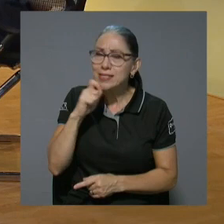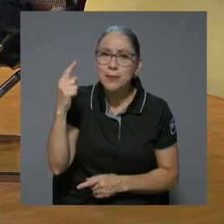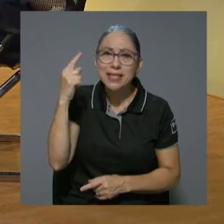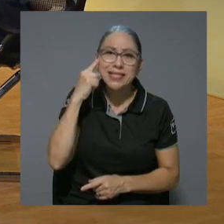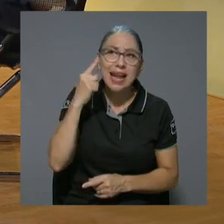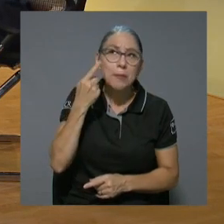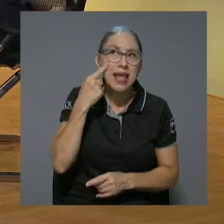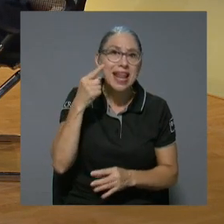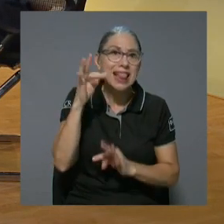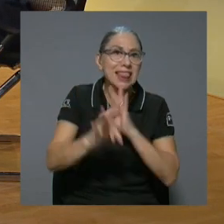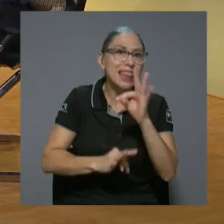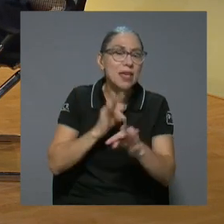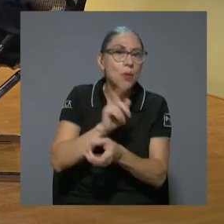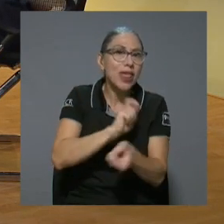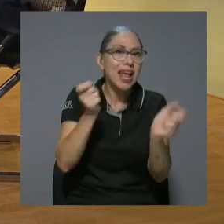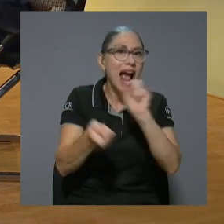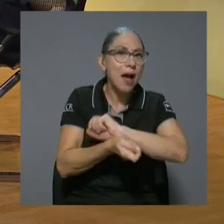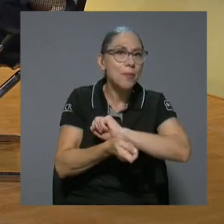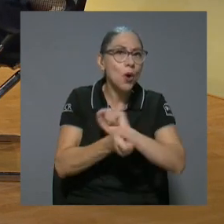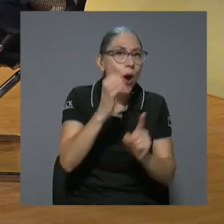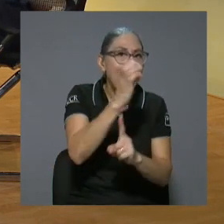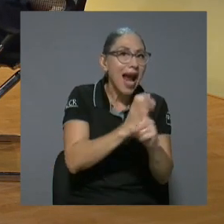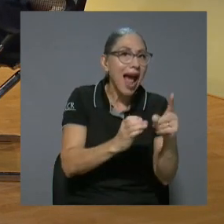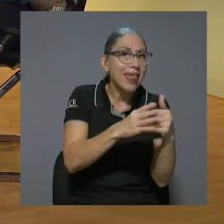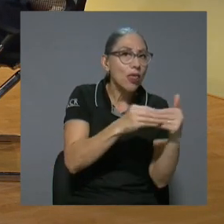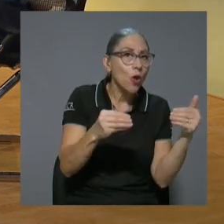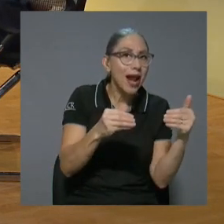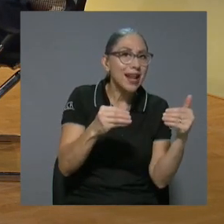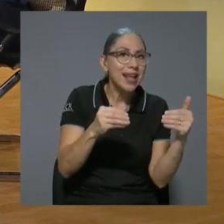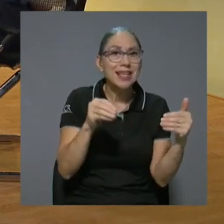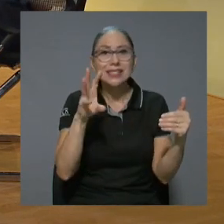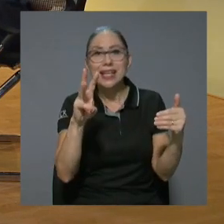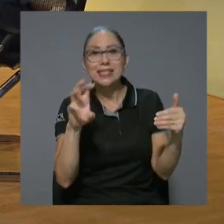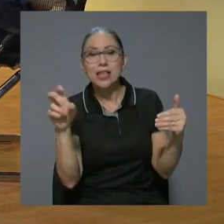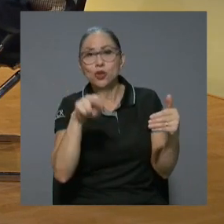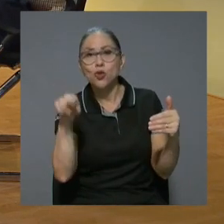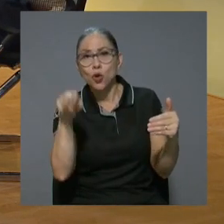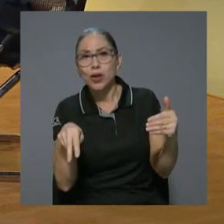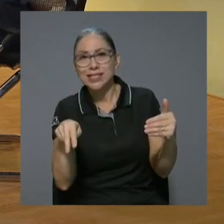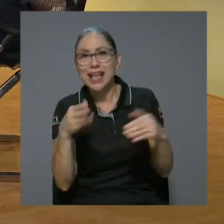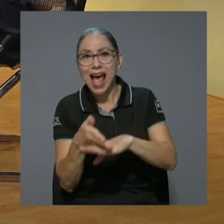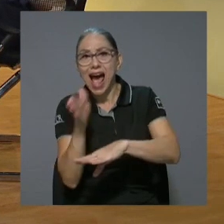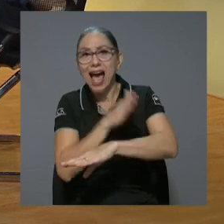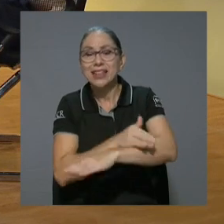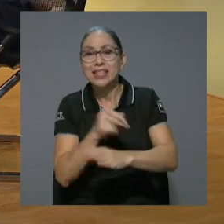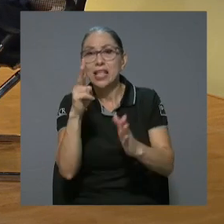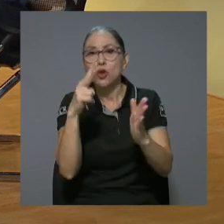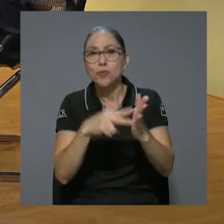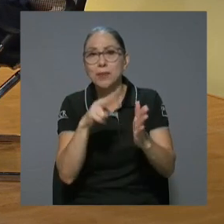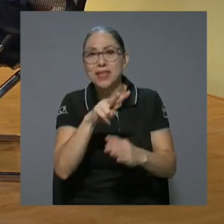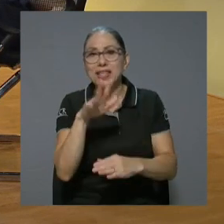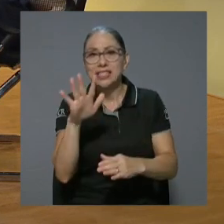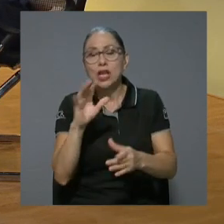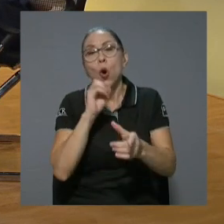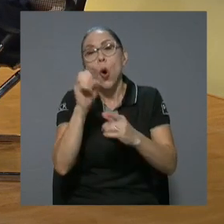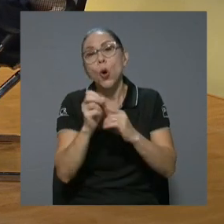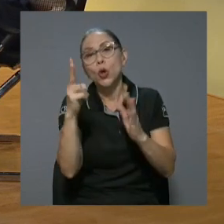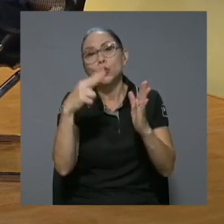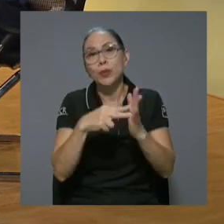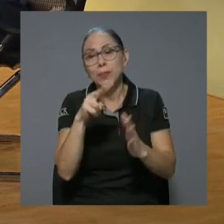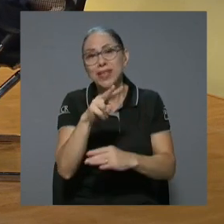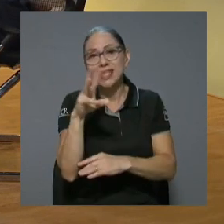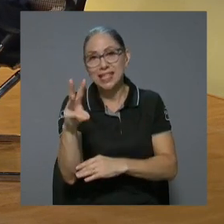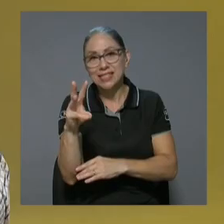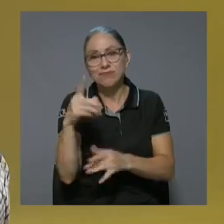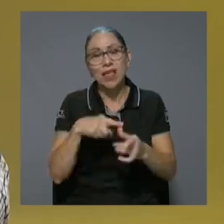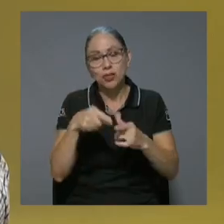en 600 colones por dólar antes del año 2025 o 2026, ¿verdad? Entonces, ese es un elemento que creo